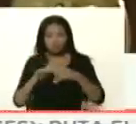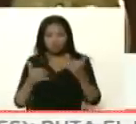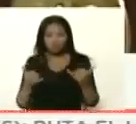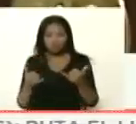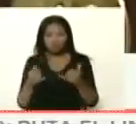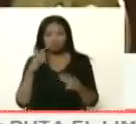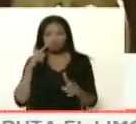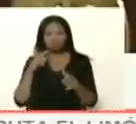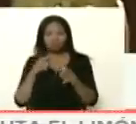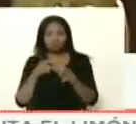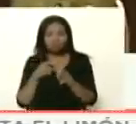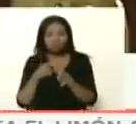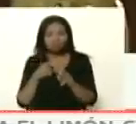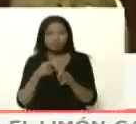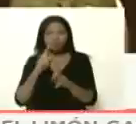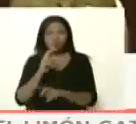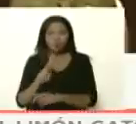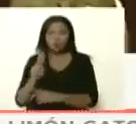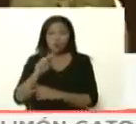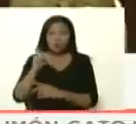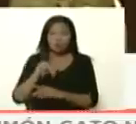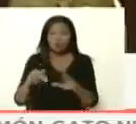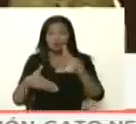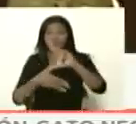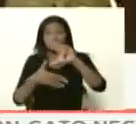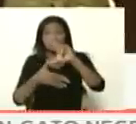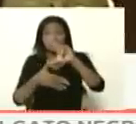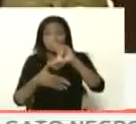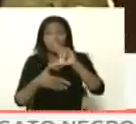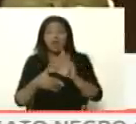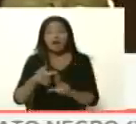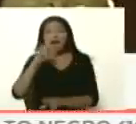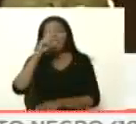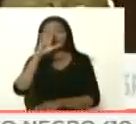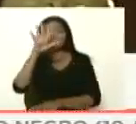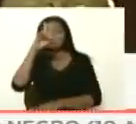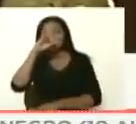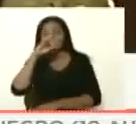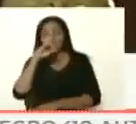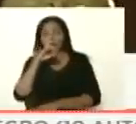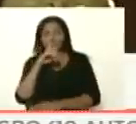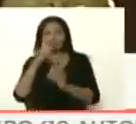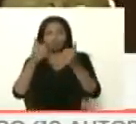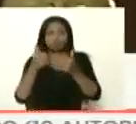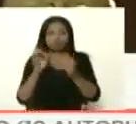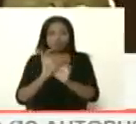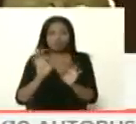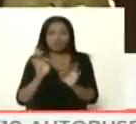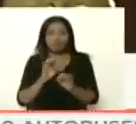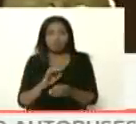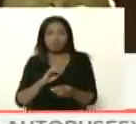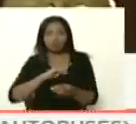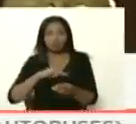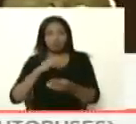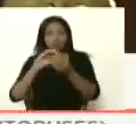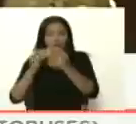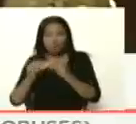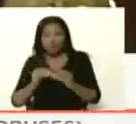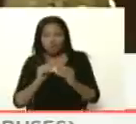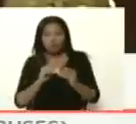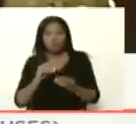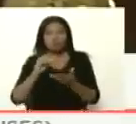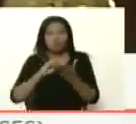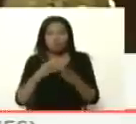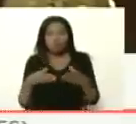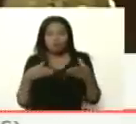rieles que es prácticamente único en Latinoamérica, tenía 5 años paralizado, lo hemos reparado. Tenemos en este momento